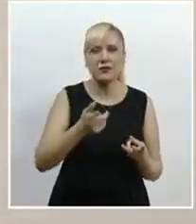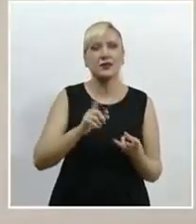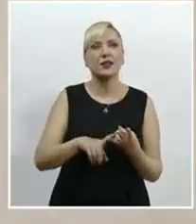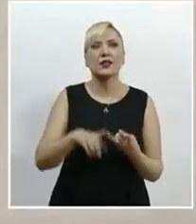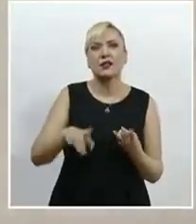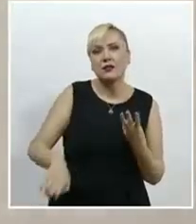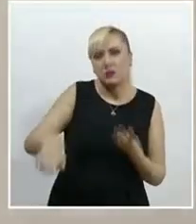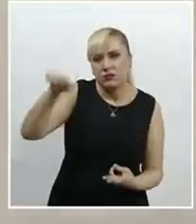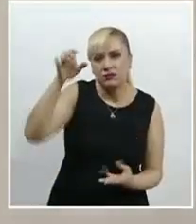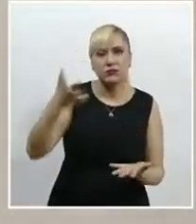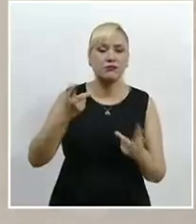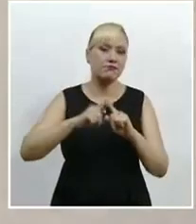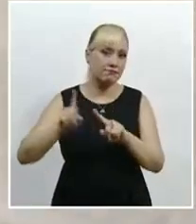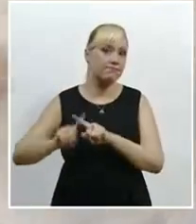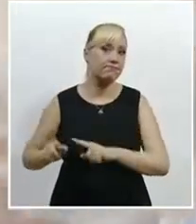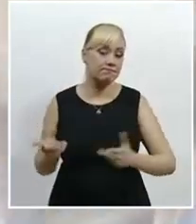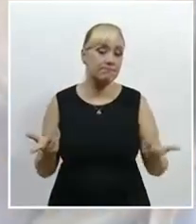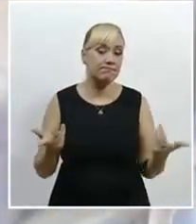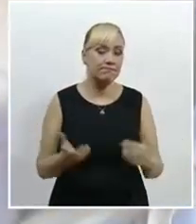sus planteamientos.